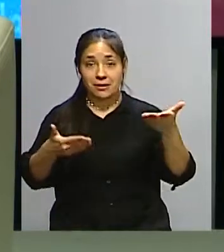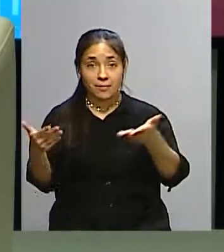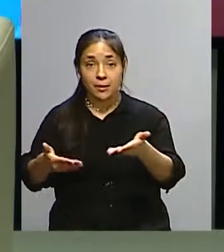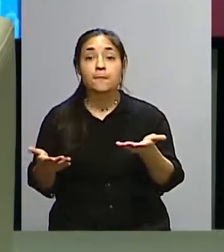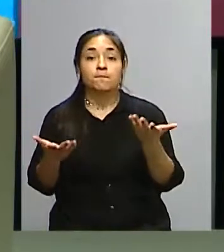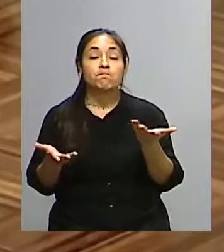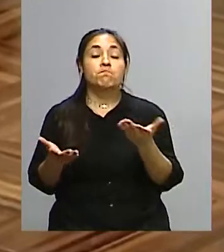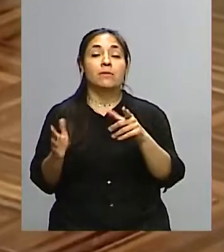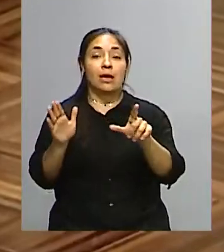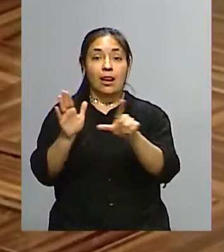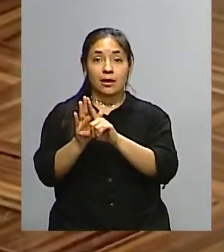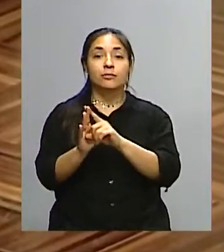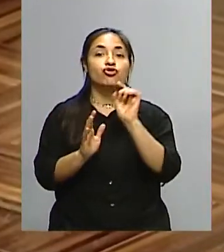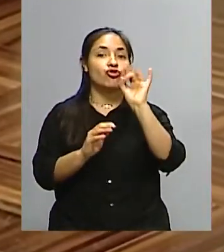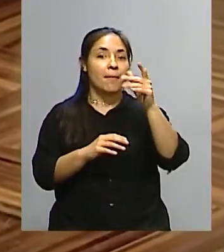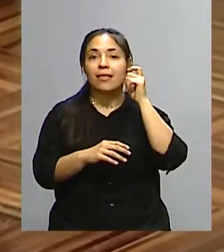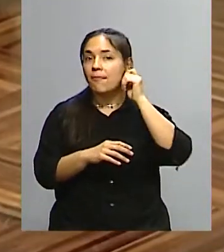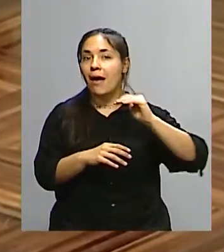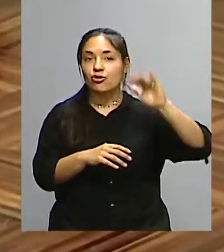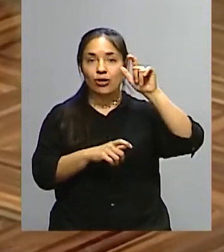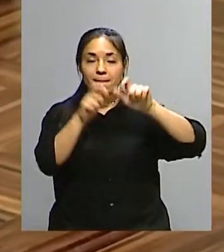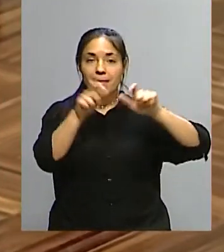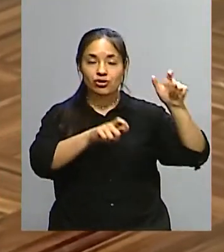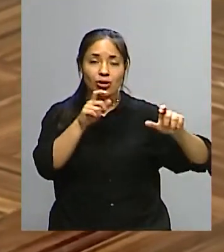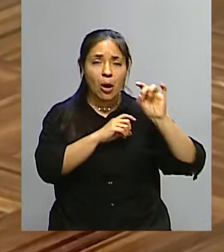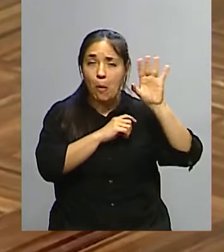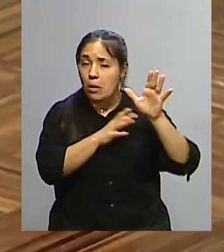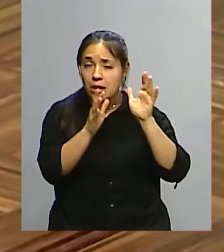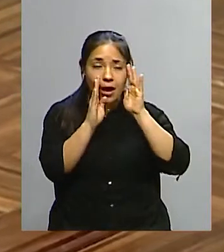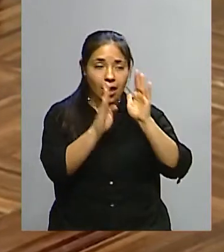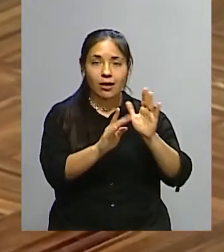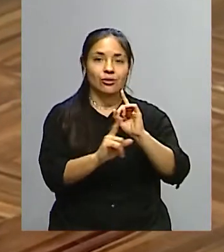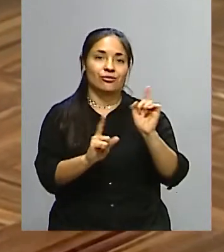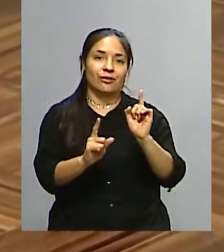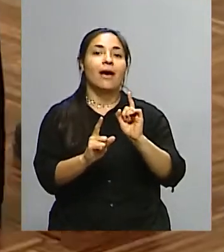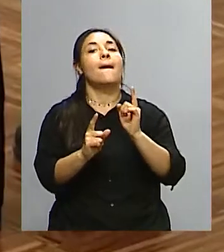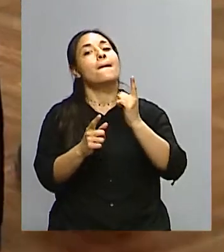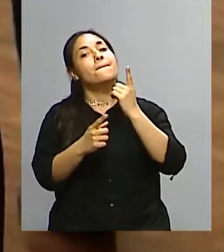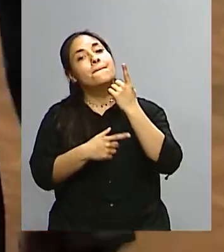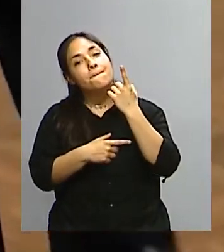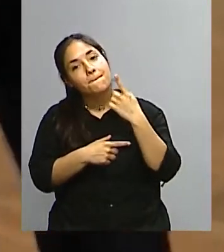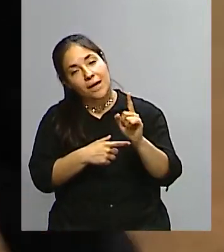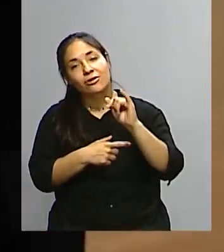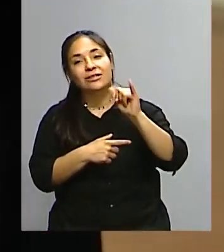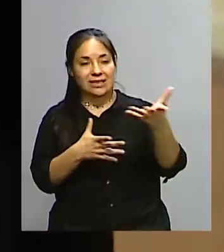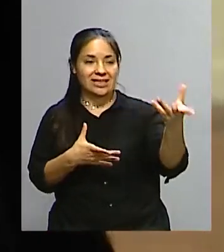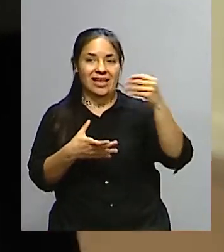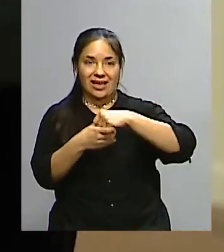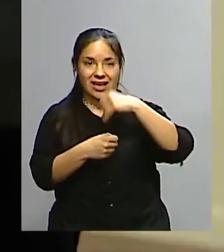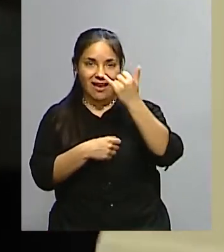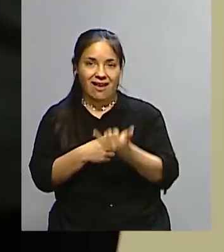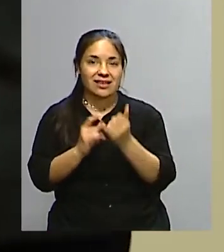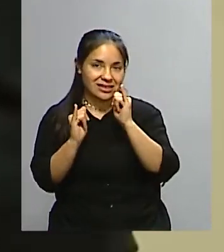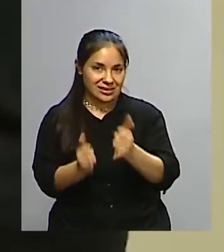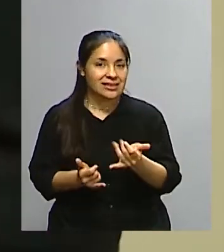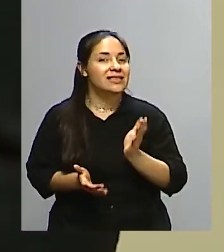solamente incumbe a las personas mayores, bueno, claramente también tiene que ver con ellas. Fue, la verdad